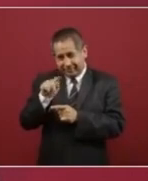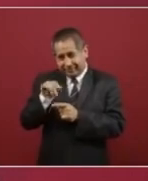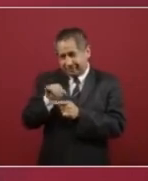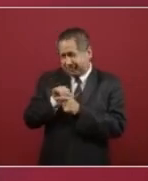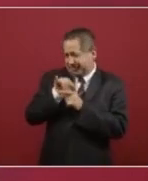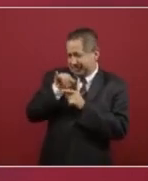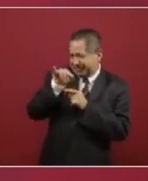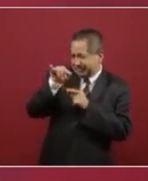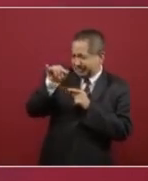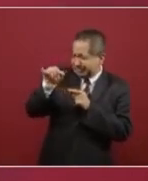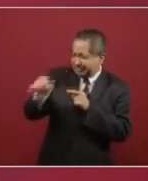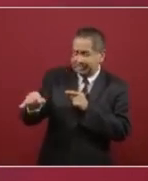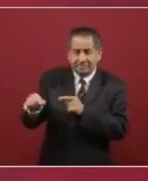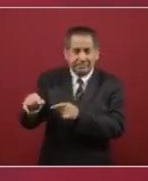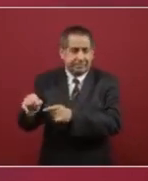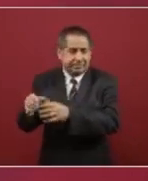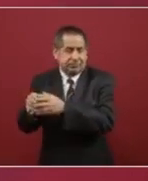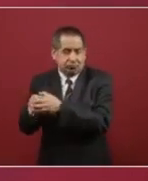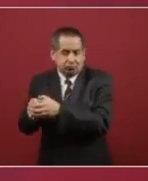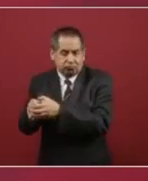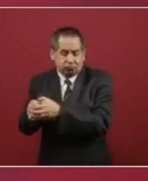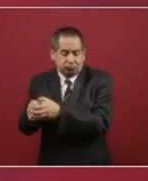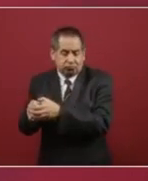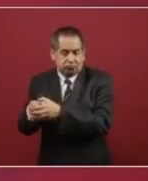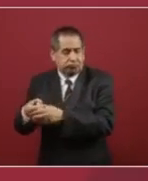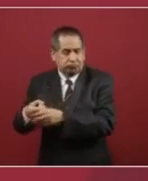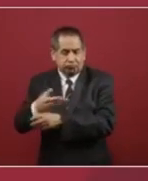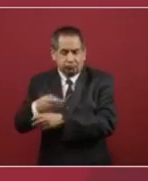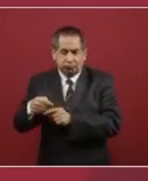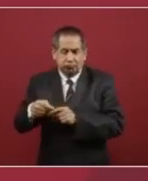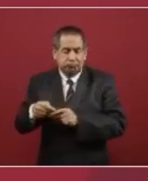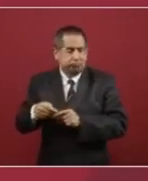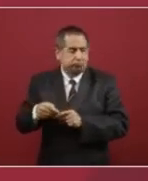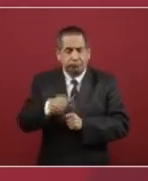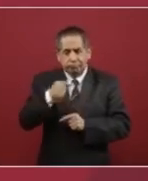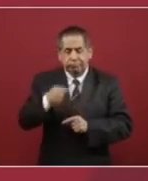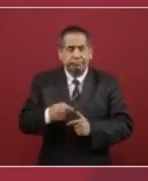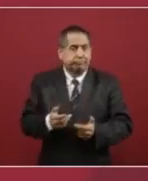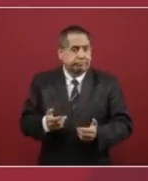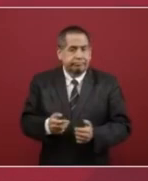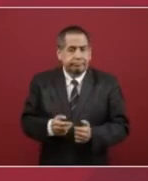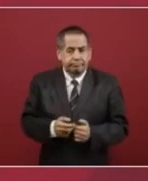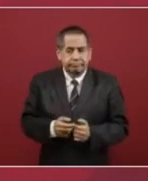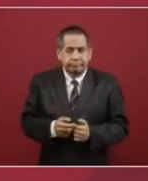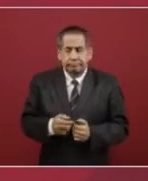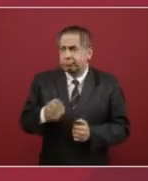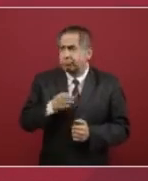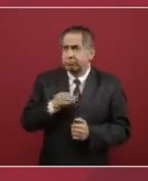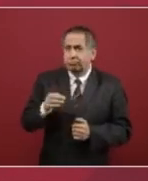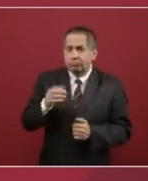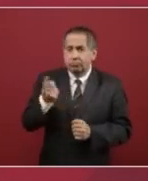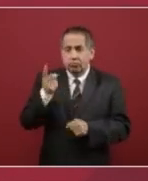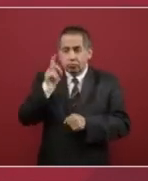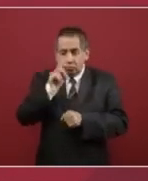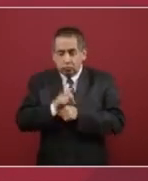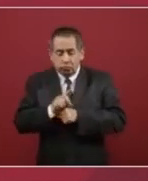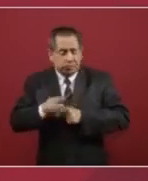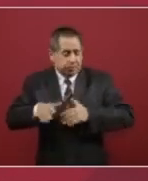Pues más de un día de